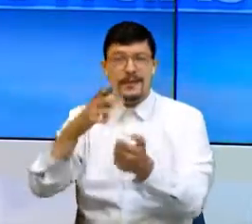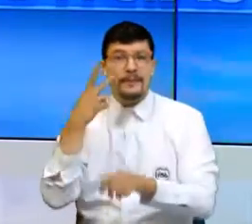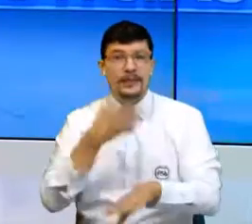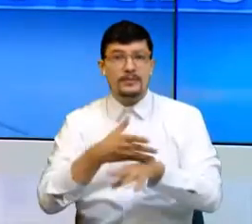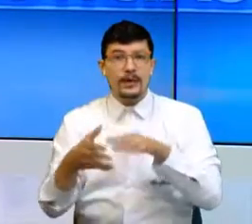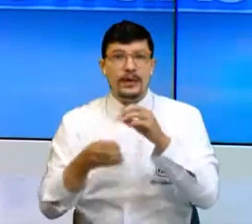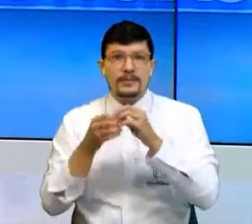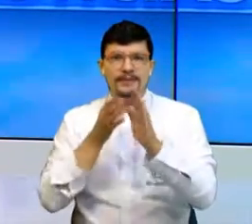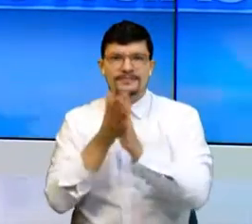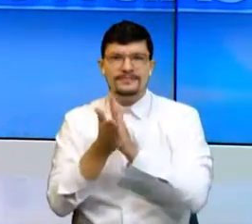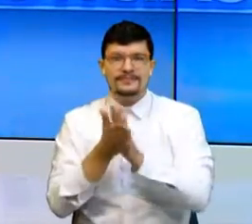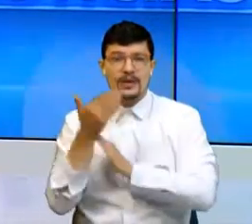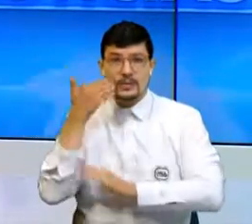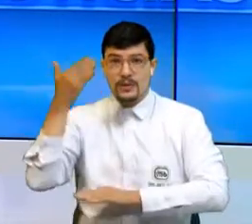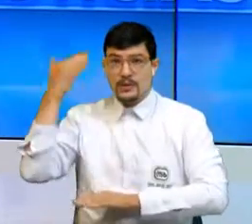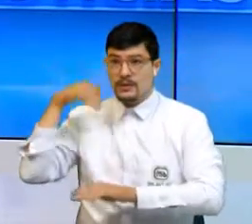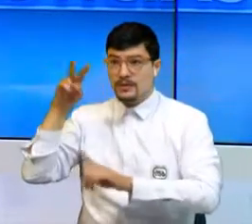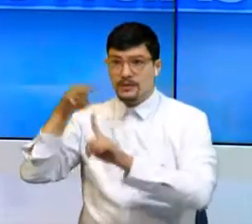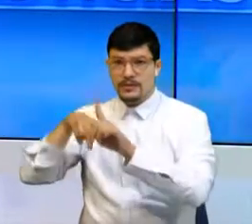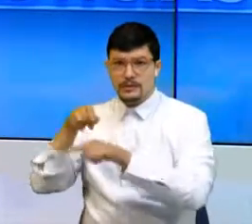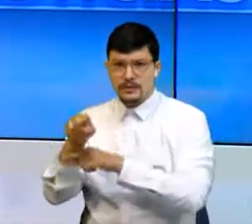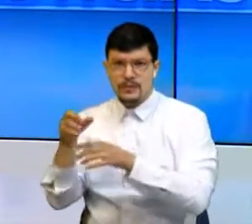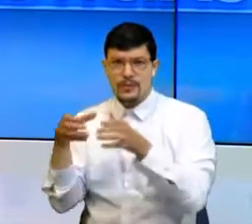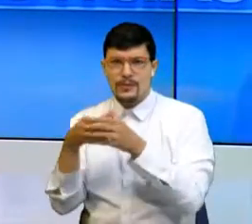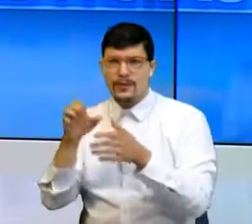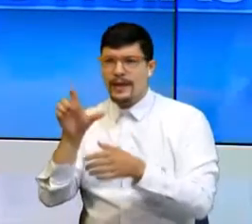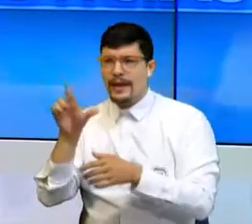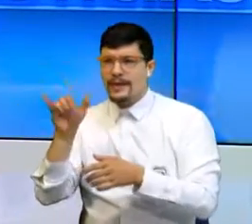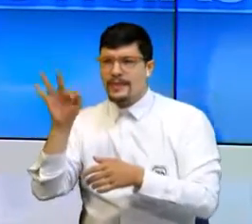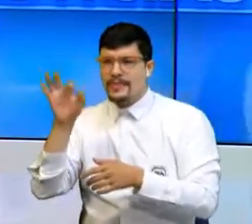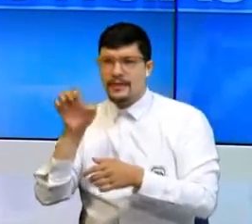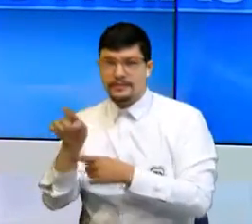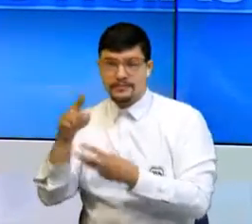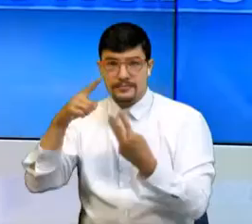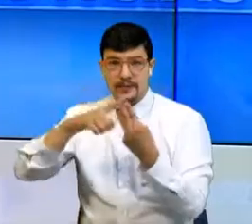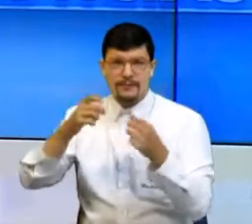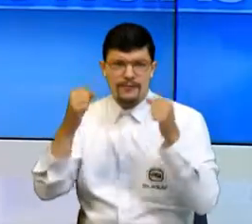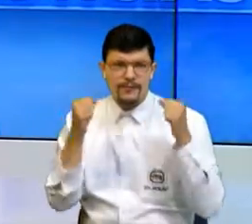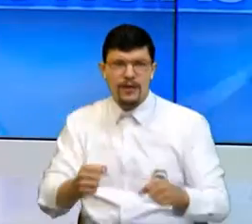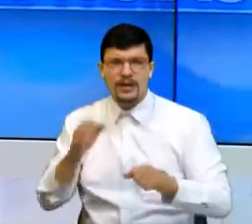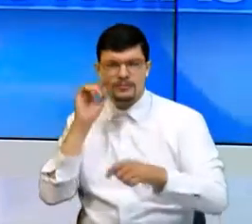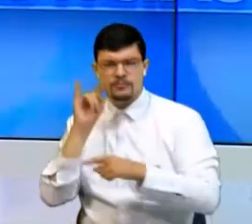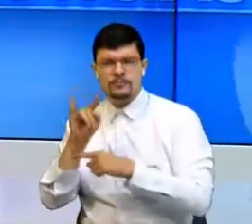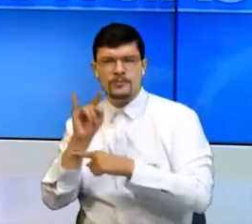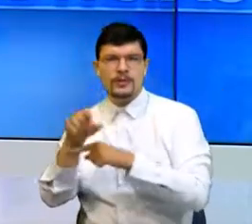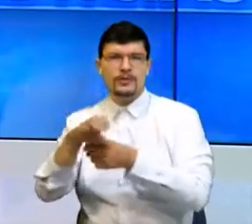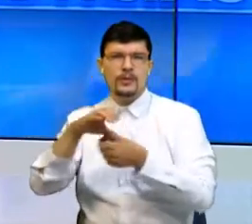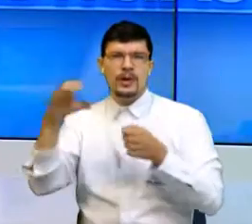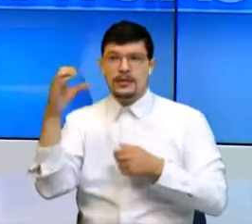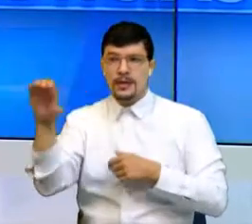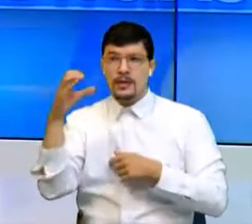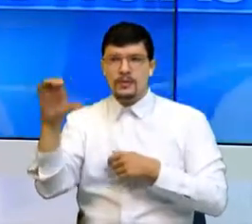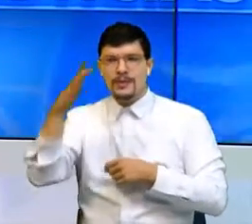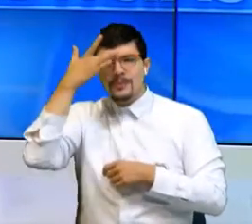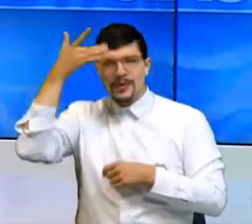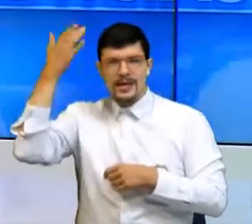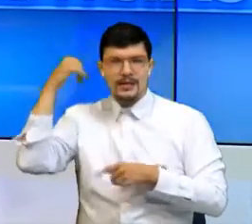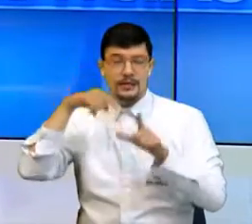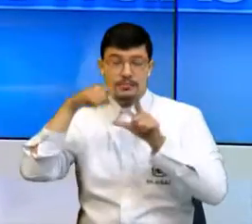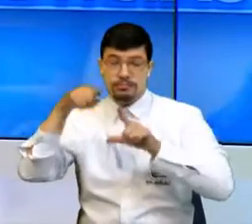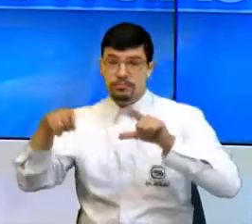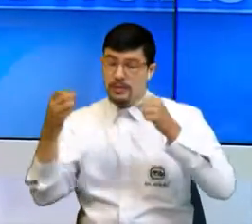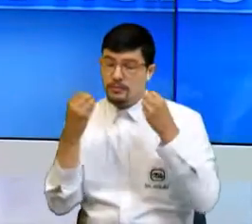Y en otras noticias, hace 2 meses el grupo Élite de Tránsito estuvo realizando fuertes operativos de tránsito en Cúcuta, esto por las altas